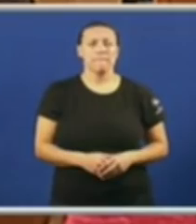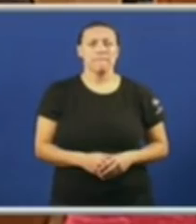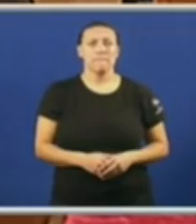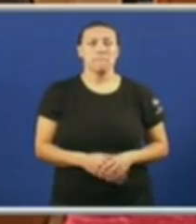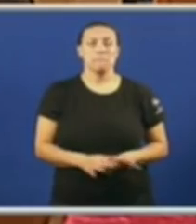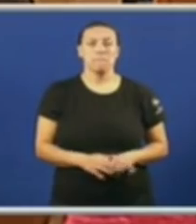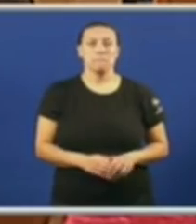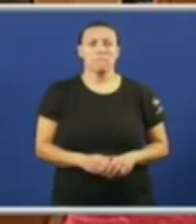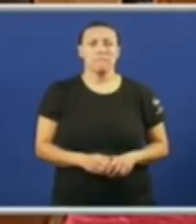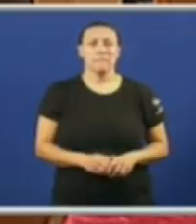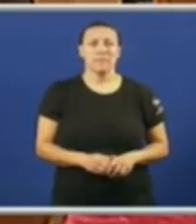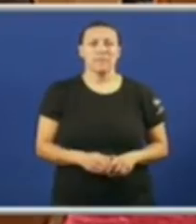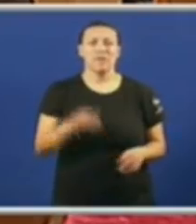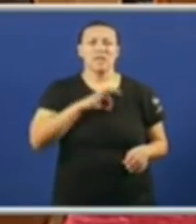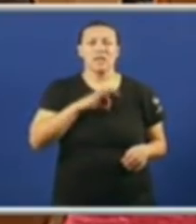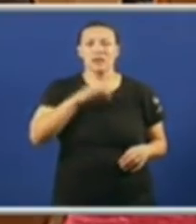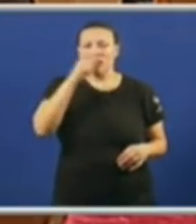Mire, señor Feijóo,